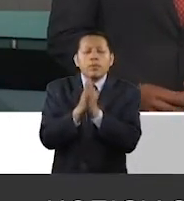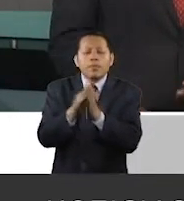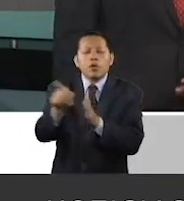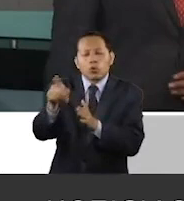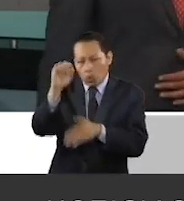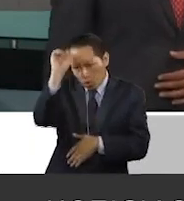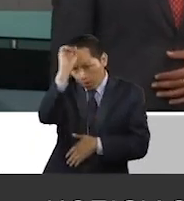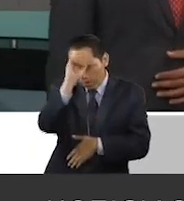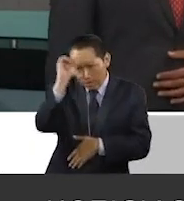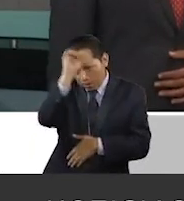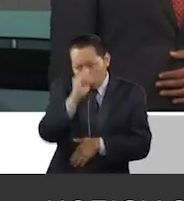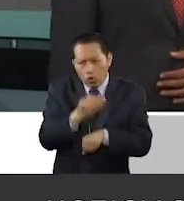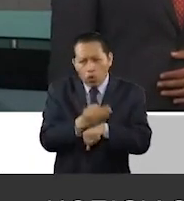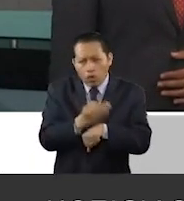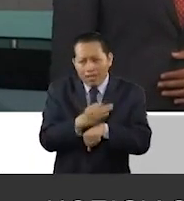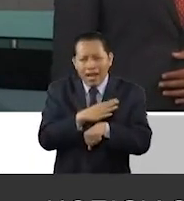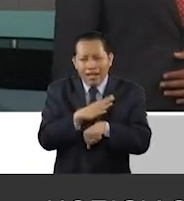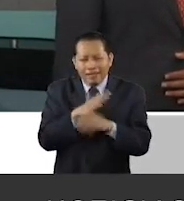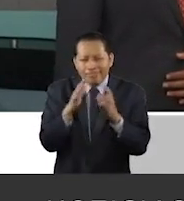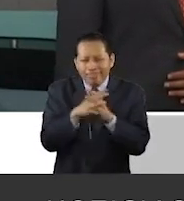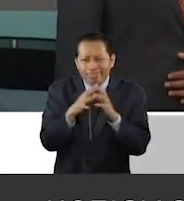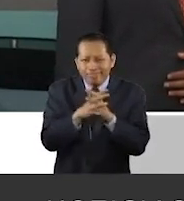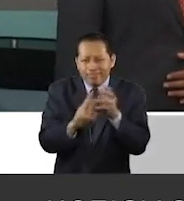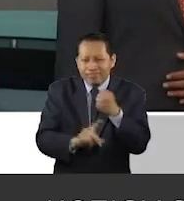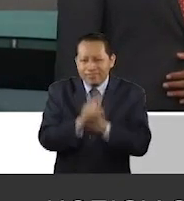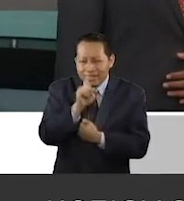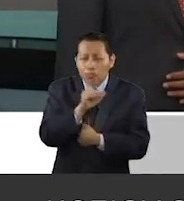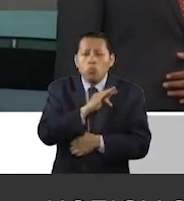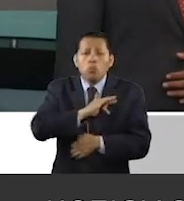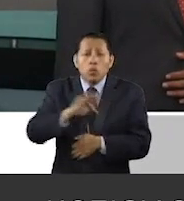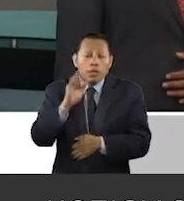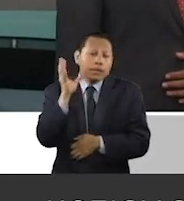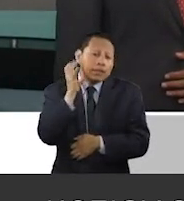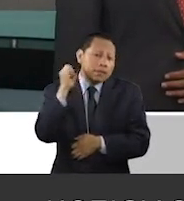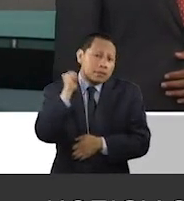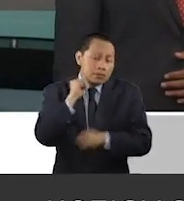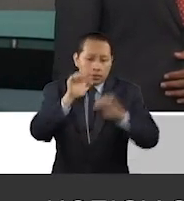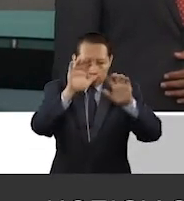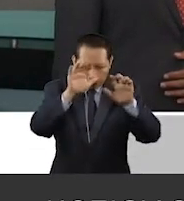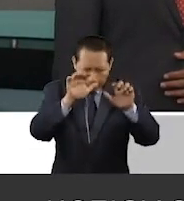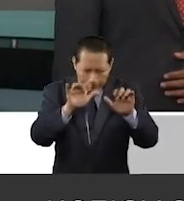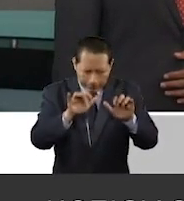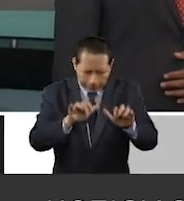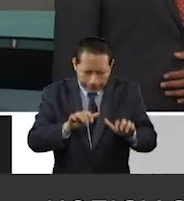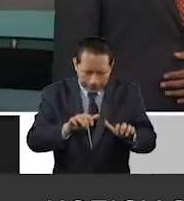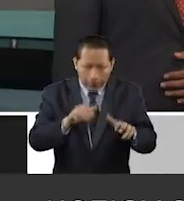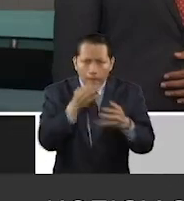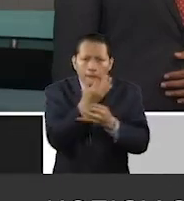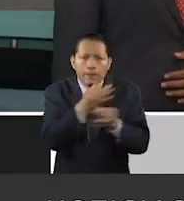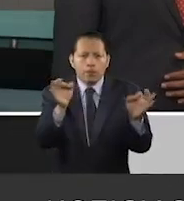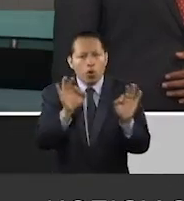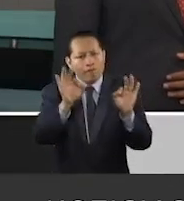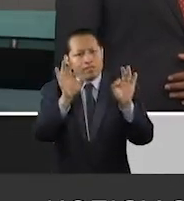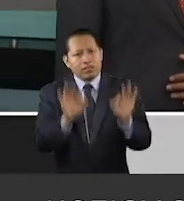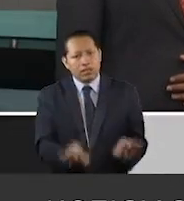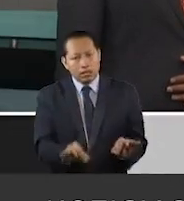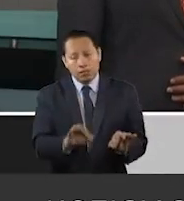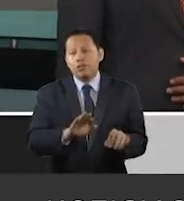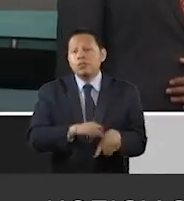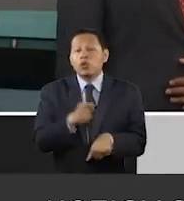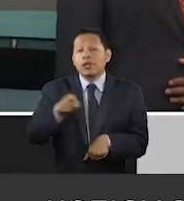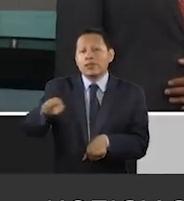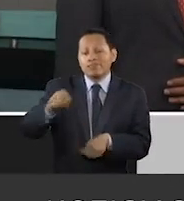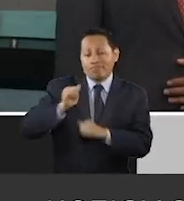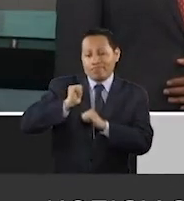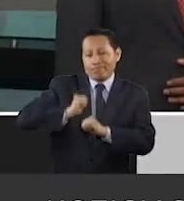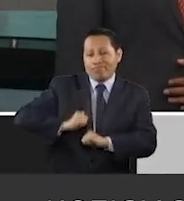conflicto en curso y la posibilidad de que el Senado emita un pronunciamiento oficial, dada la posición, su posición en la Comisión de Relaciones